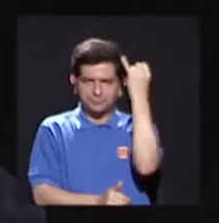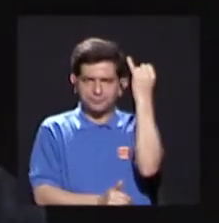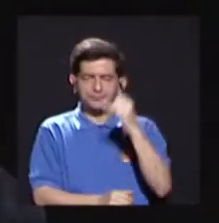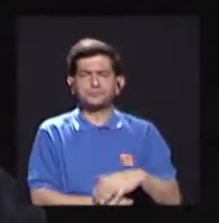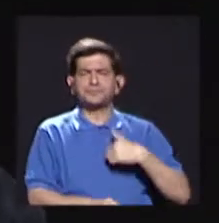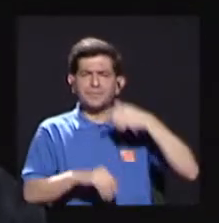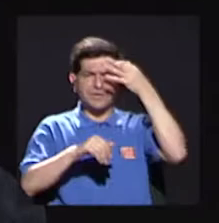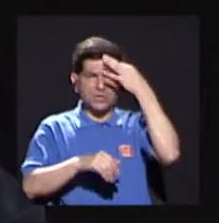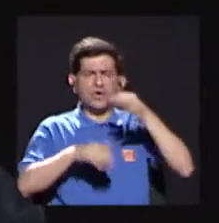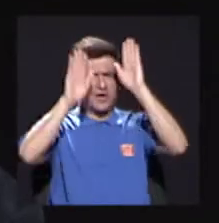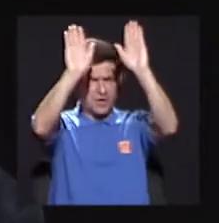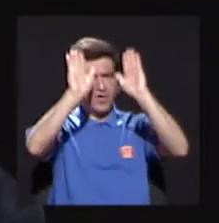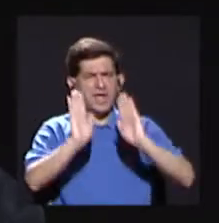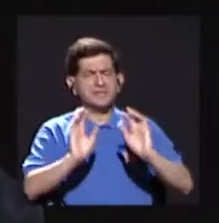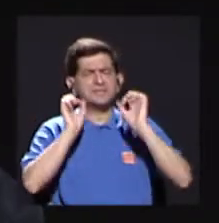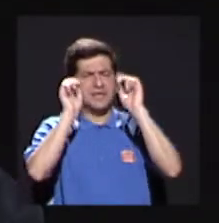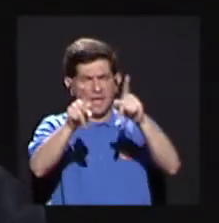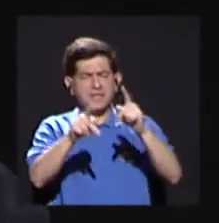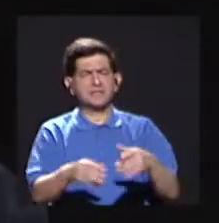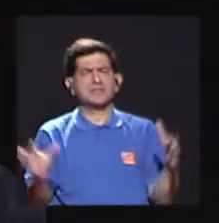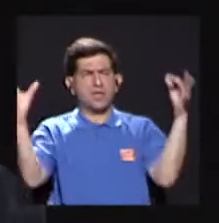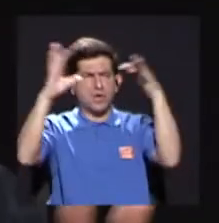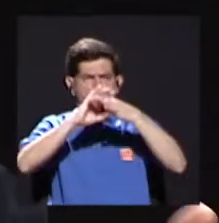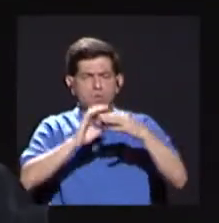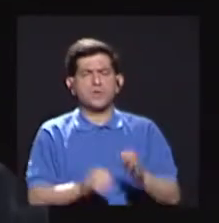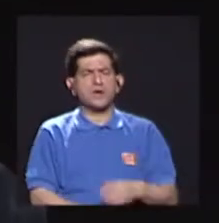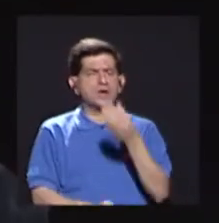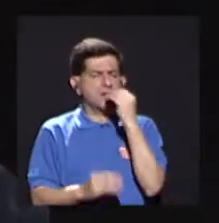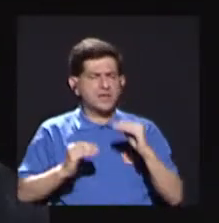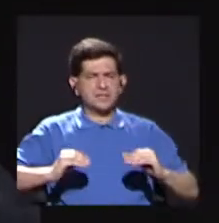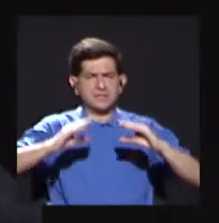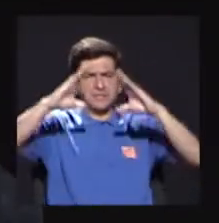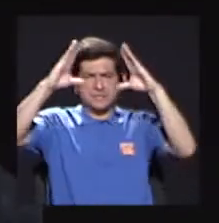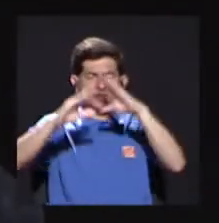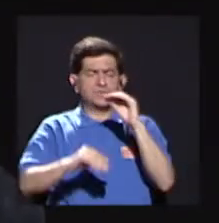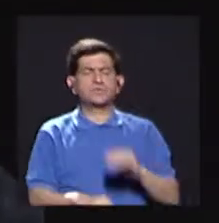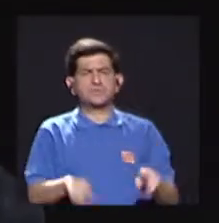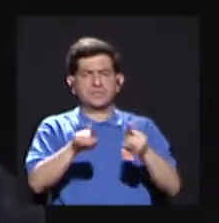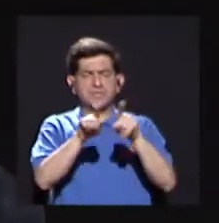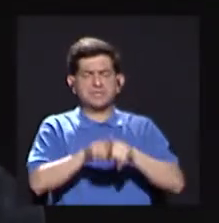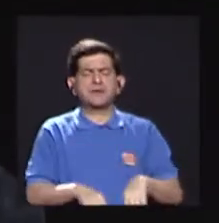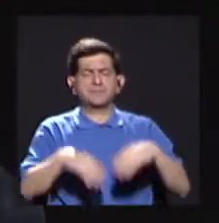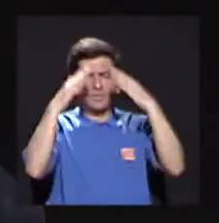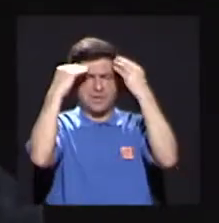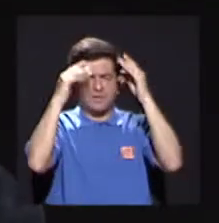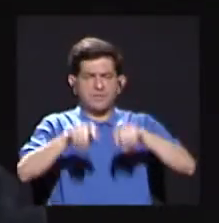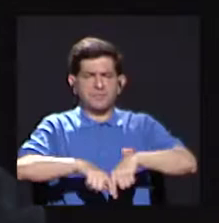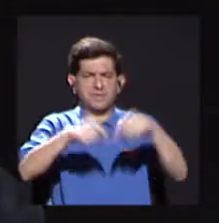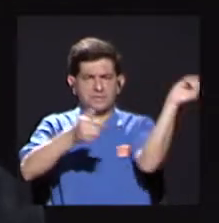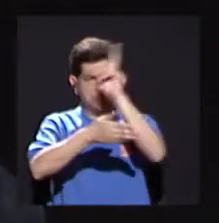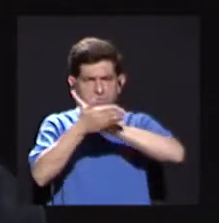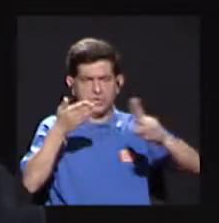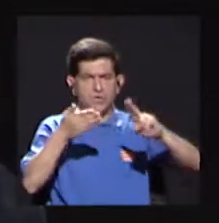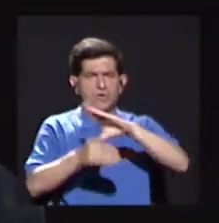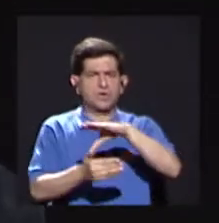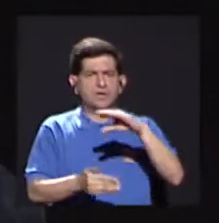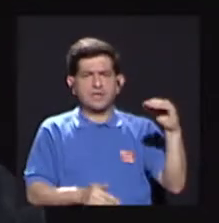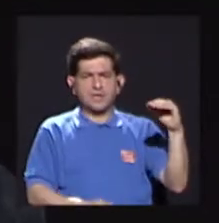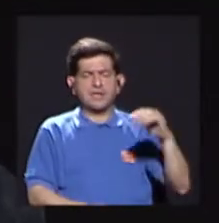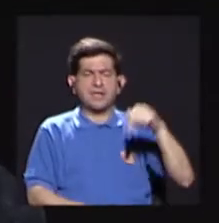extraordinario que tengamos la posibilidad de conjuntar desayunos con los reportajes del periódico universidad y también con